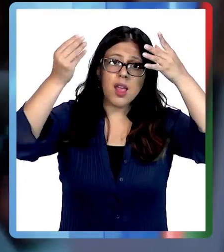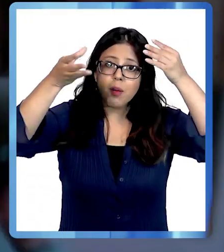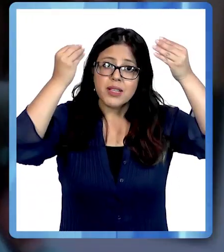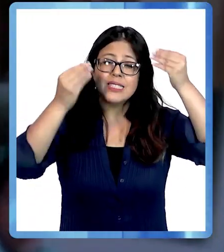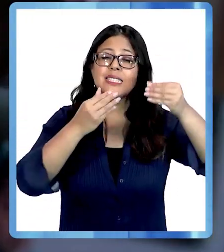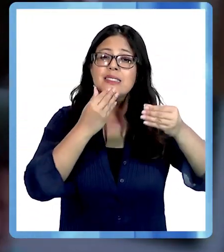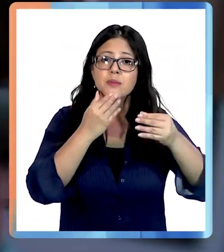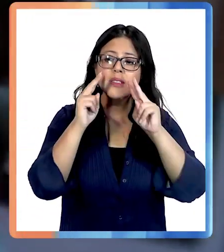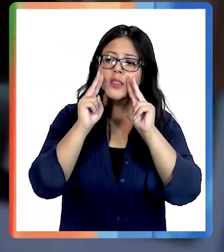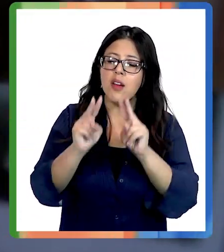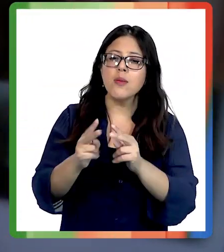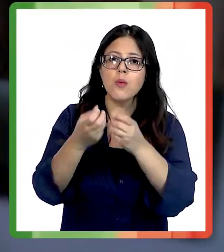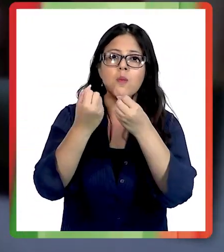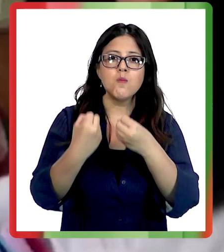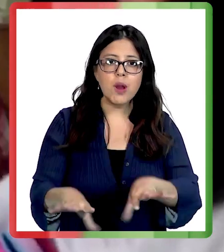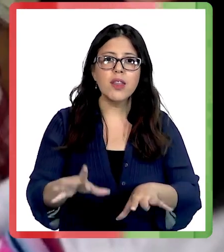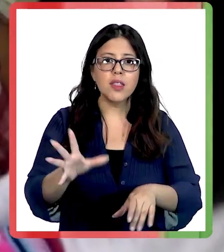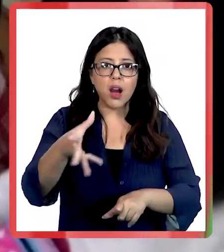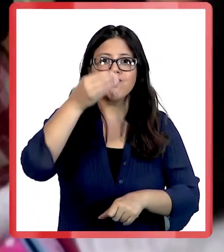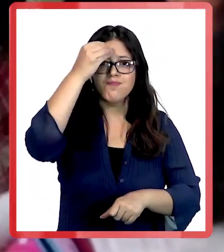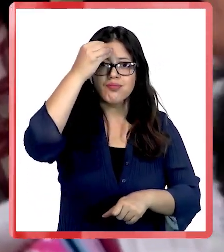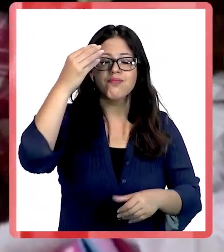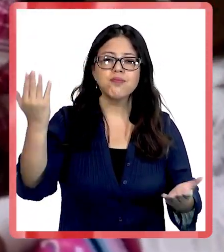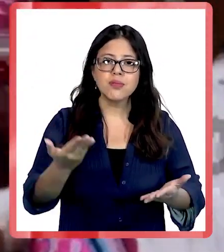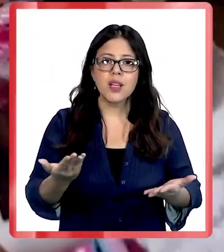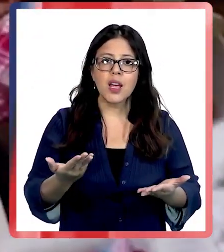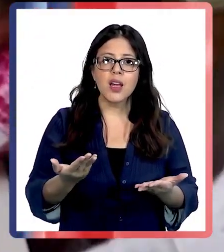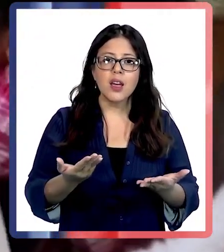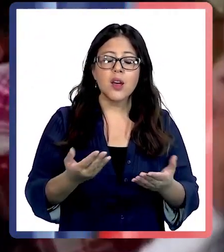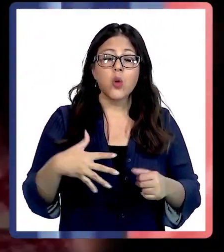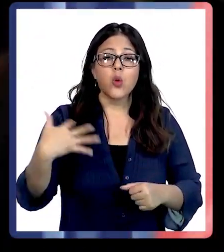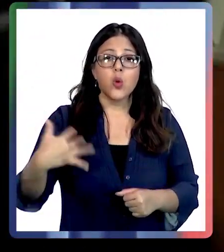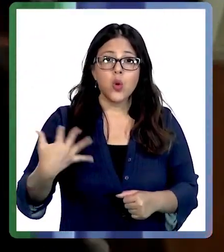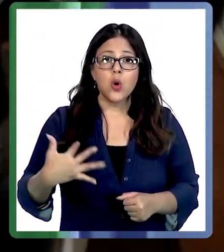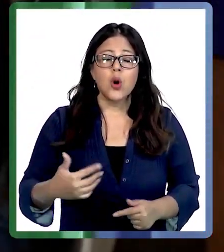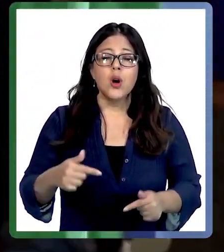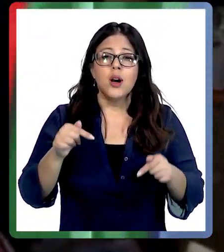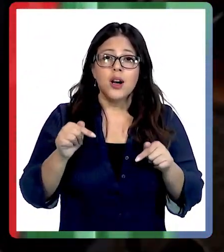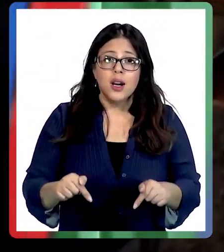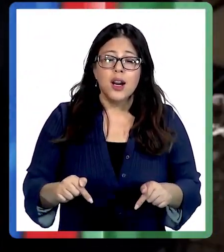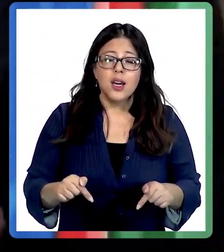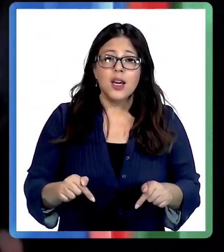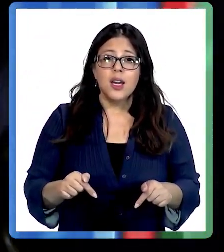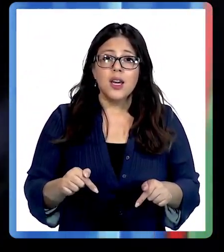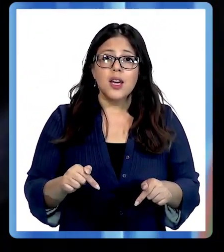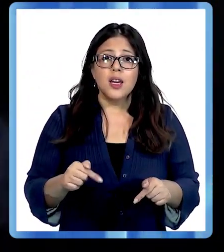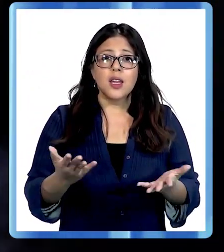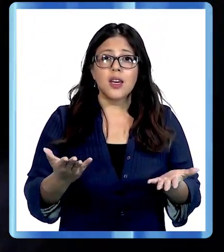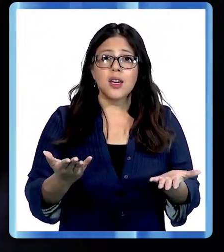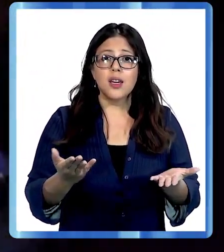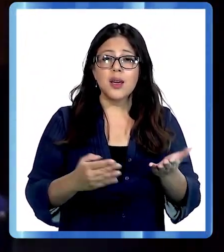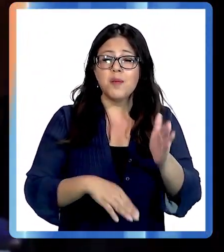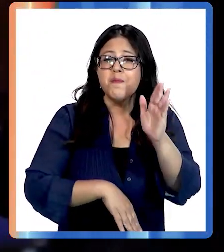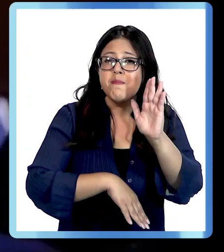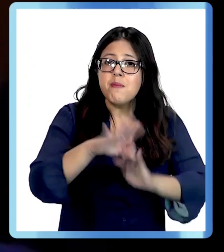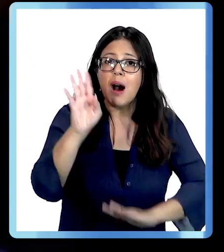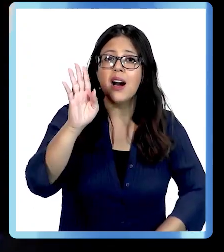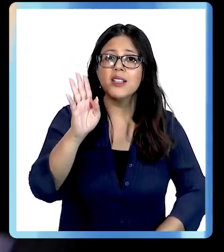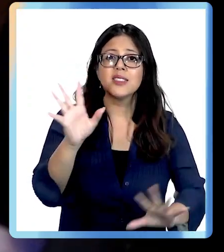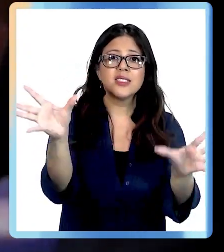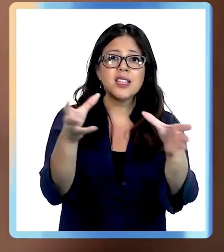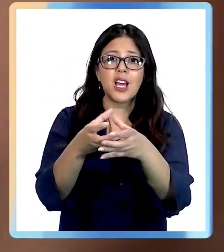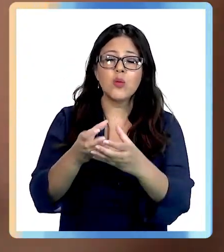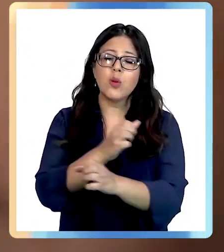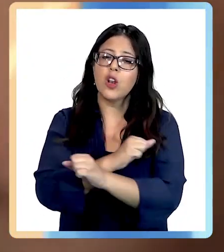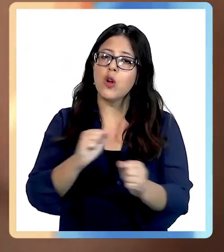enorme que Obviamente fue más aguda entre las poblaciones que no pudieron seguir sus estudios y que no tuvieron acceso